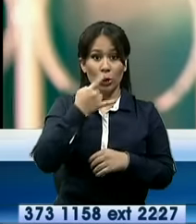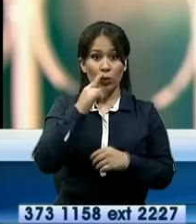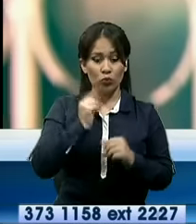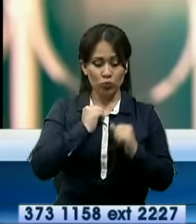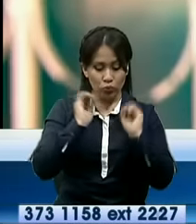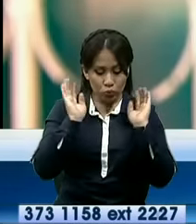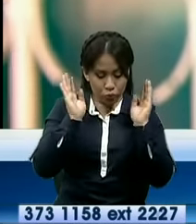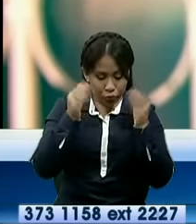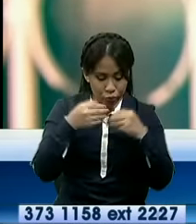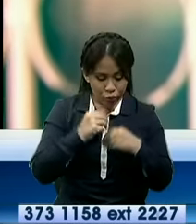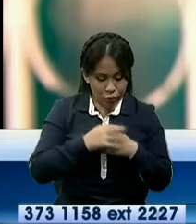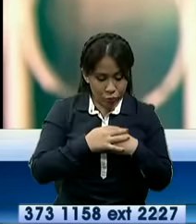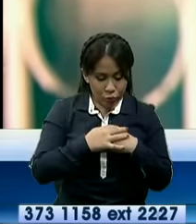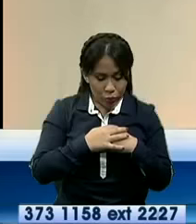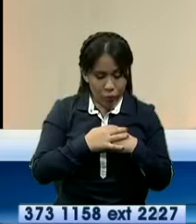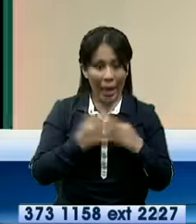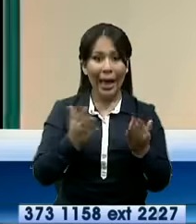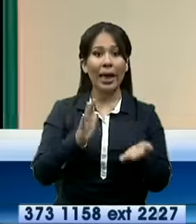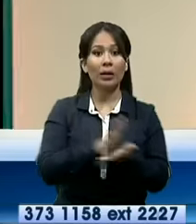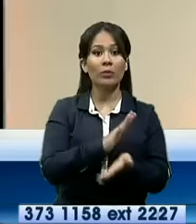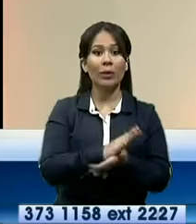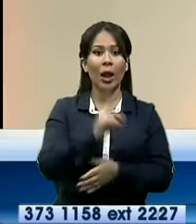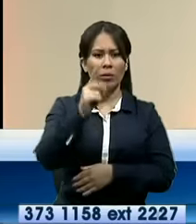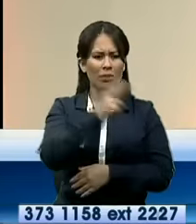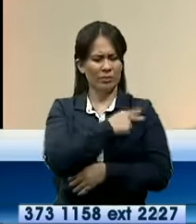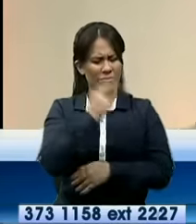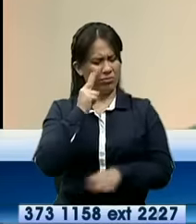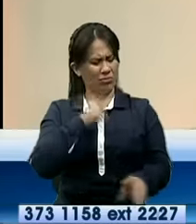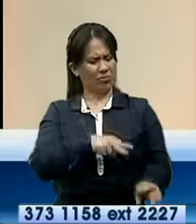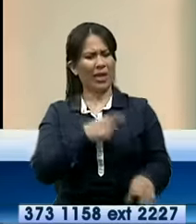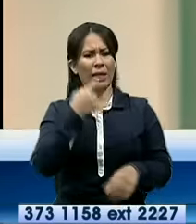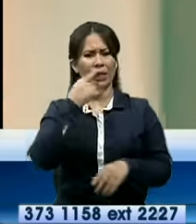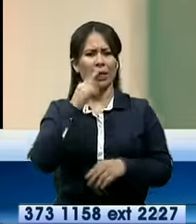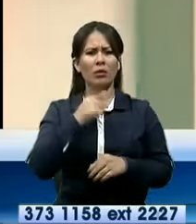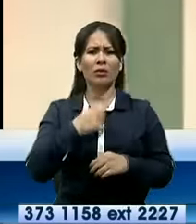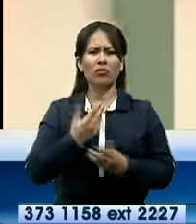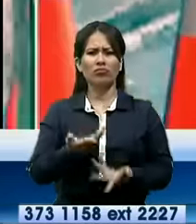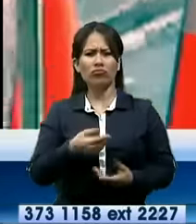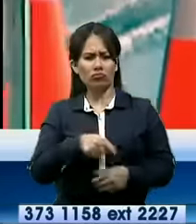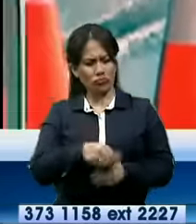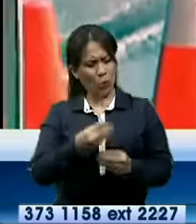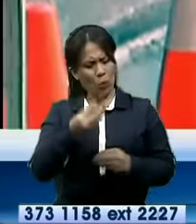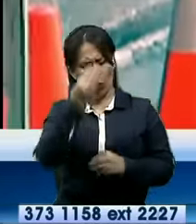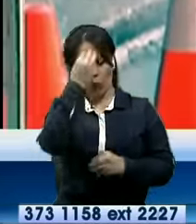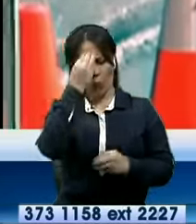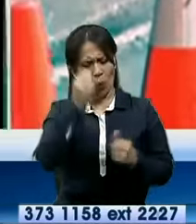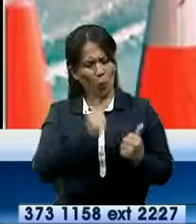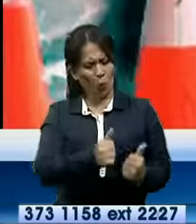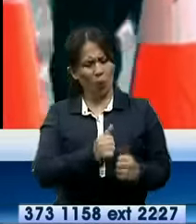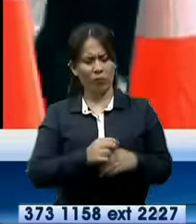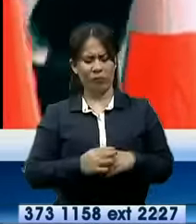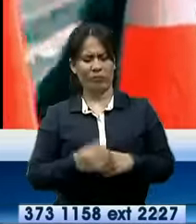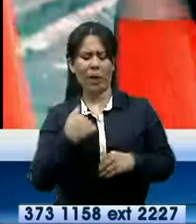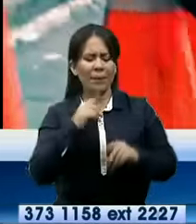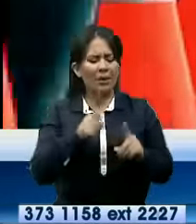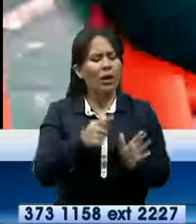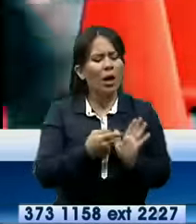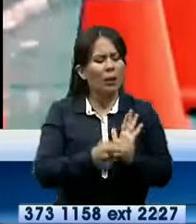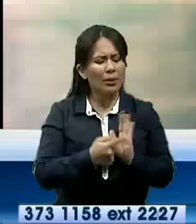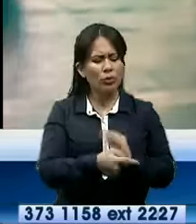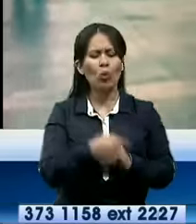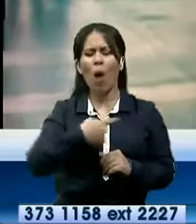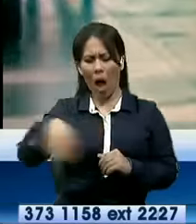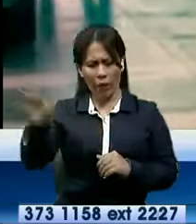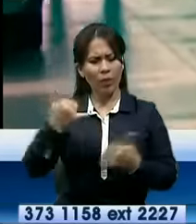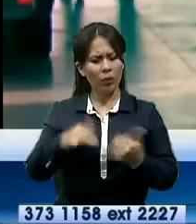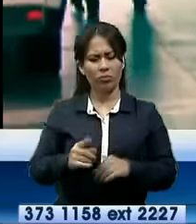al niño hasta la escuela. Pero una maestra se dio cuenta de la actitud extraña del pequeño. Al interrogarlo, descubrió las huellas del maltrato,